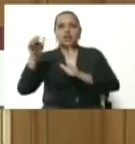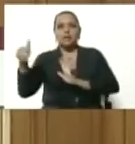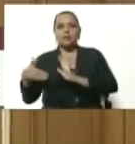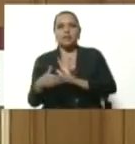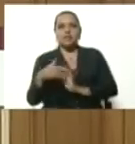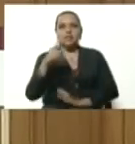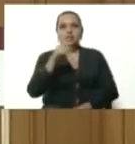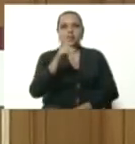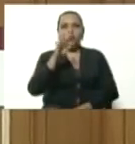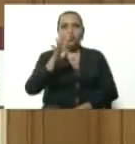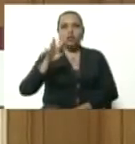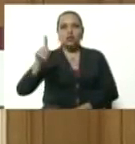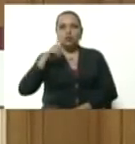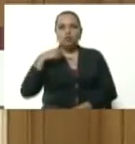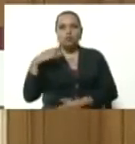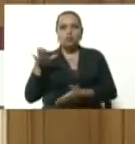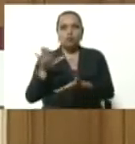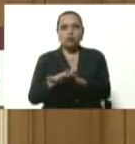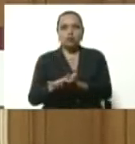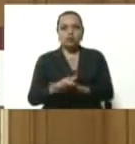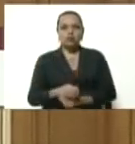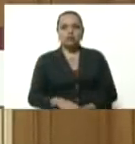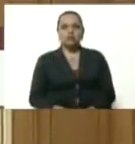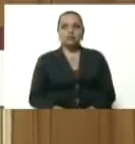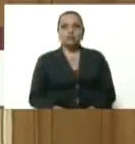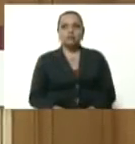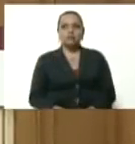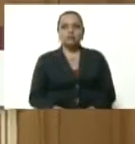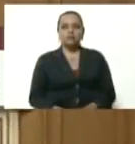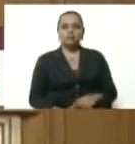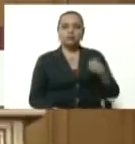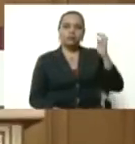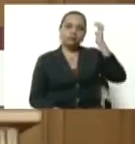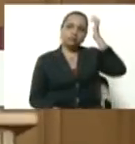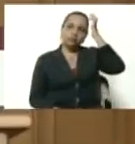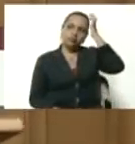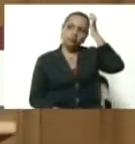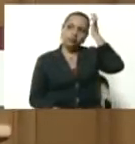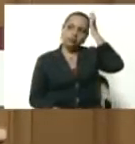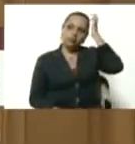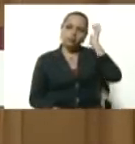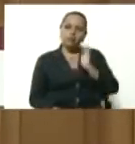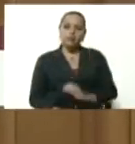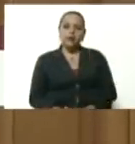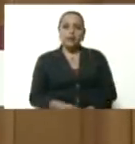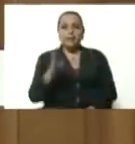126.141 muertes, no estoy hablando de contagios, muertes. Brasil tiene